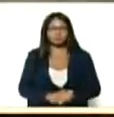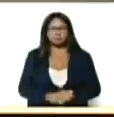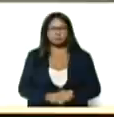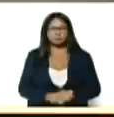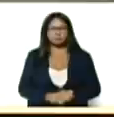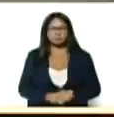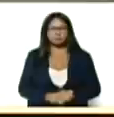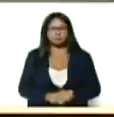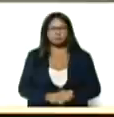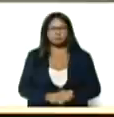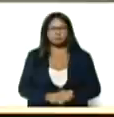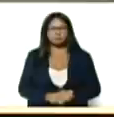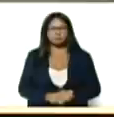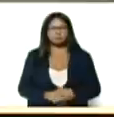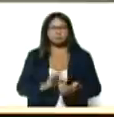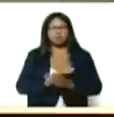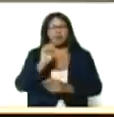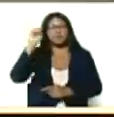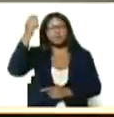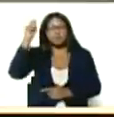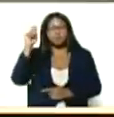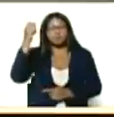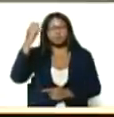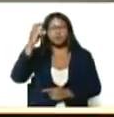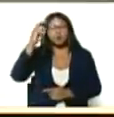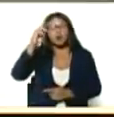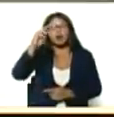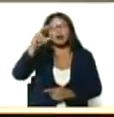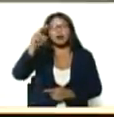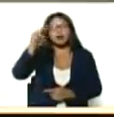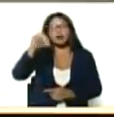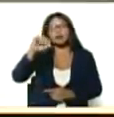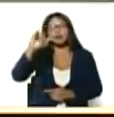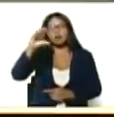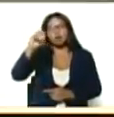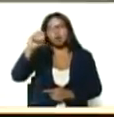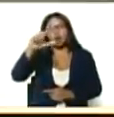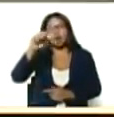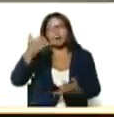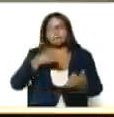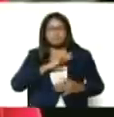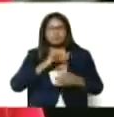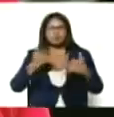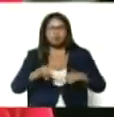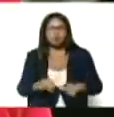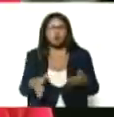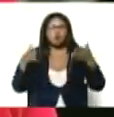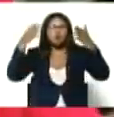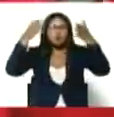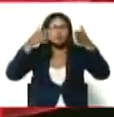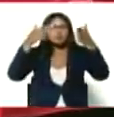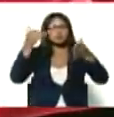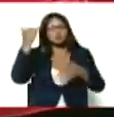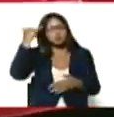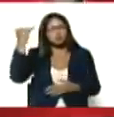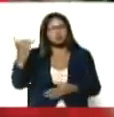El compañero diputado Nicolás Maduro Guerra. Comisionado de Formación